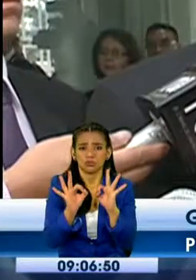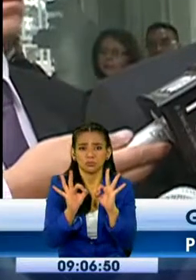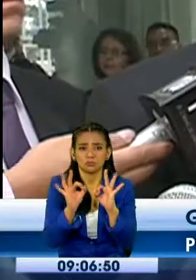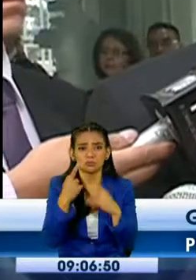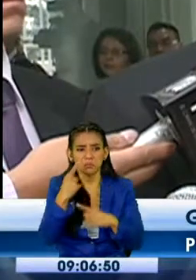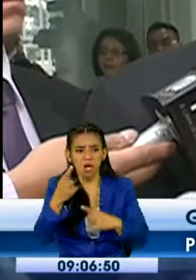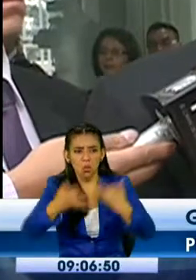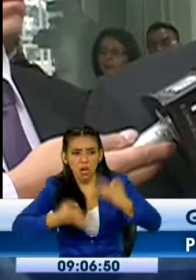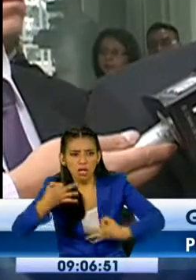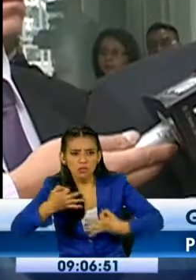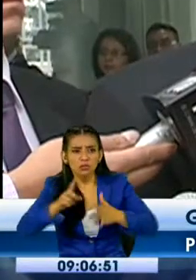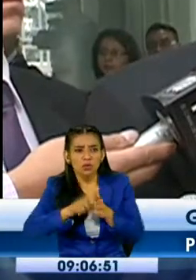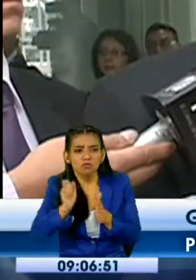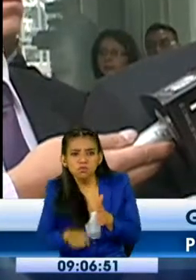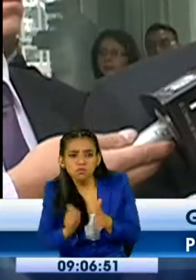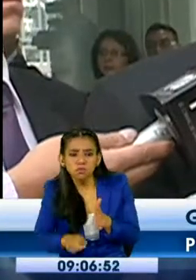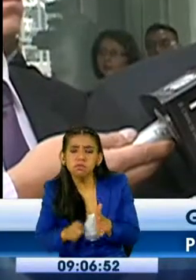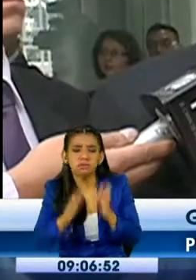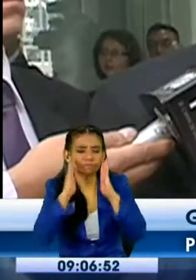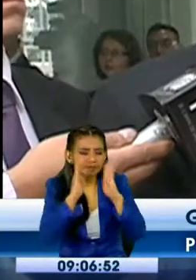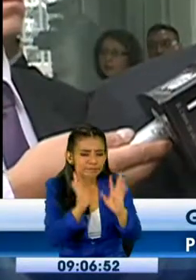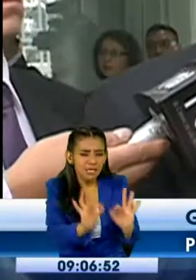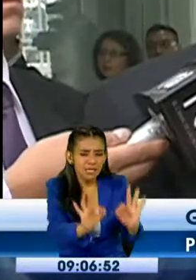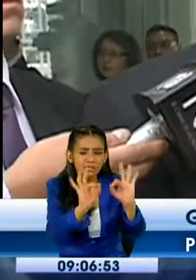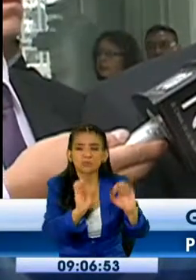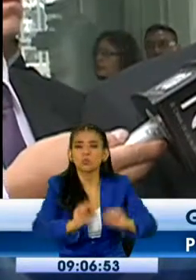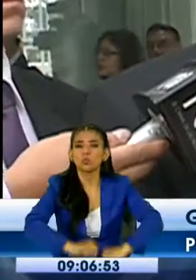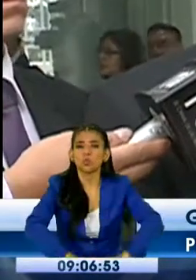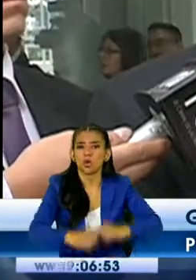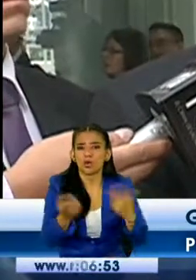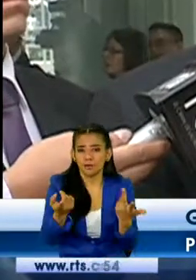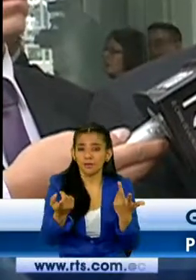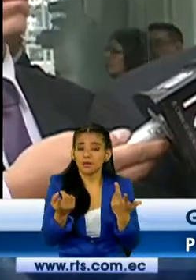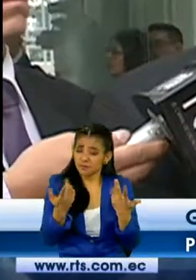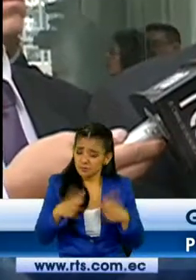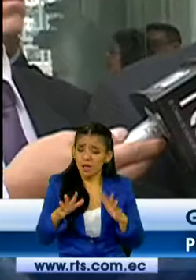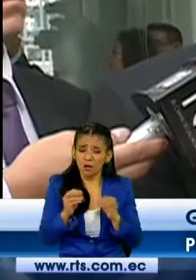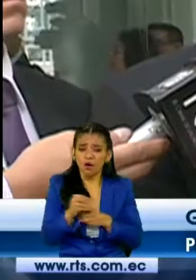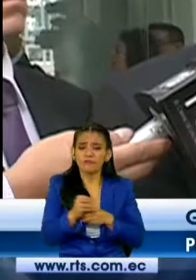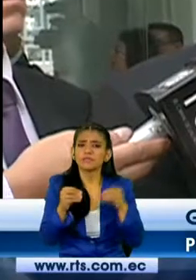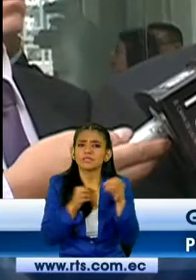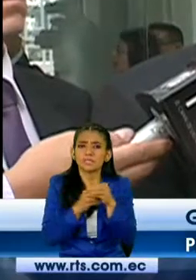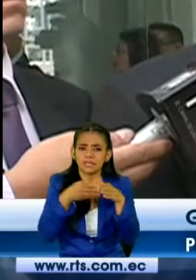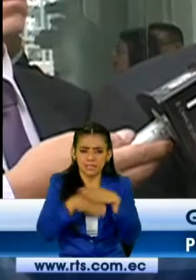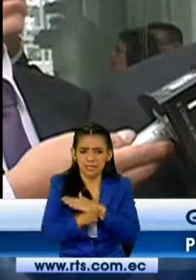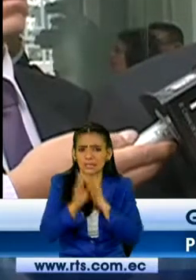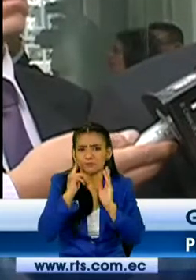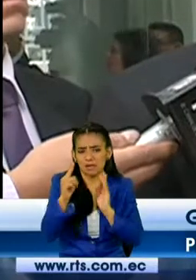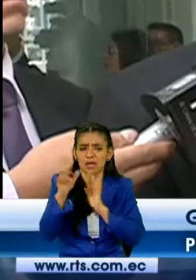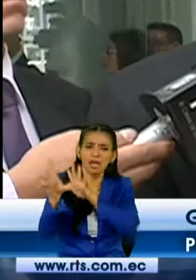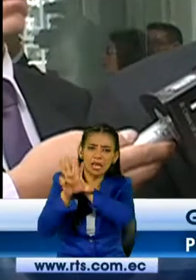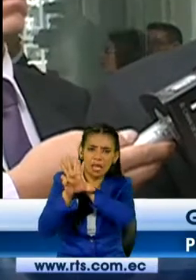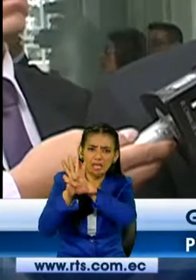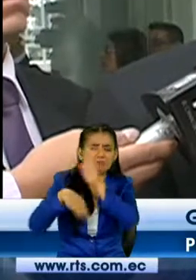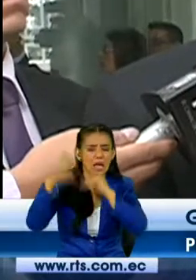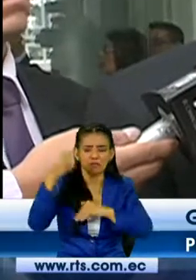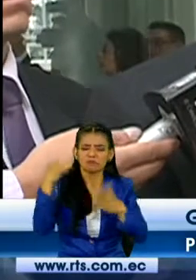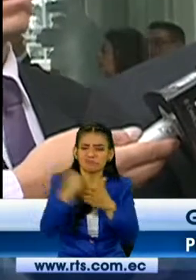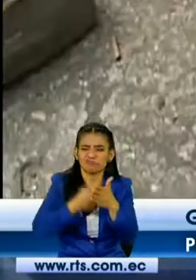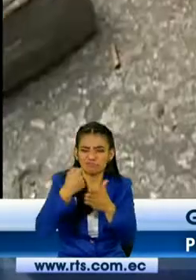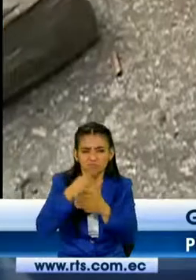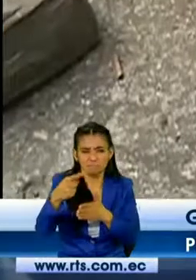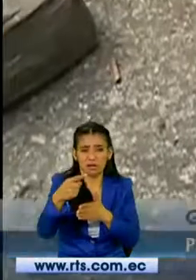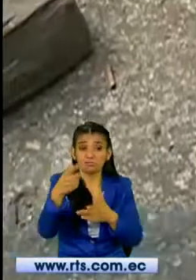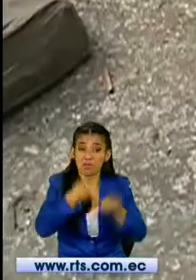para enfrentar lo que va a ser sin duda un mayor flujo de trabajo en esta unidad frente a las políticas públicas de mayor lucha contra el